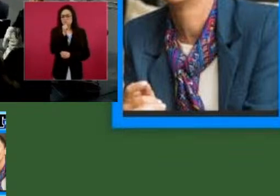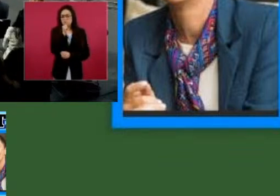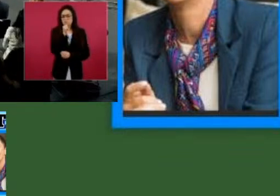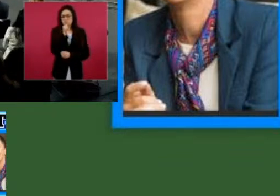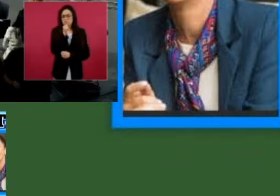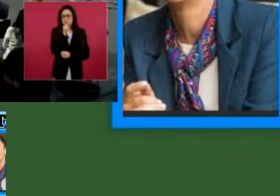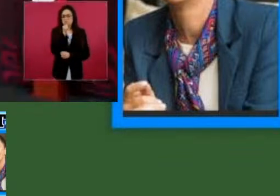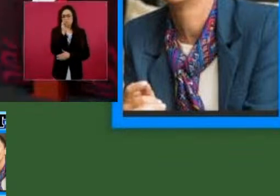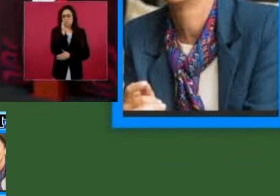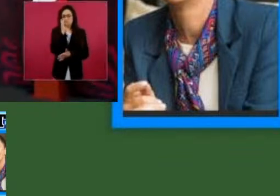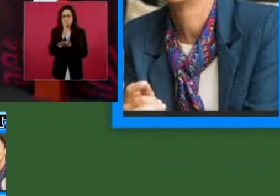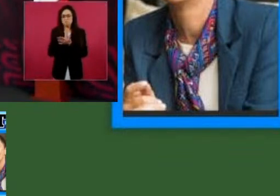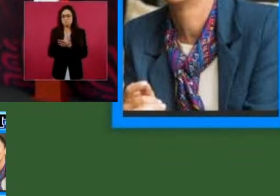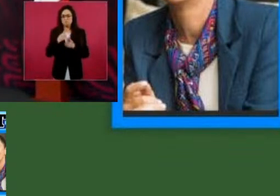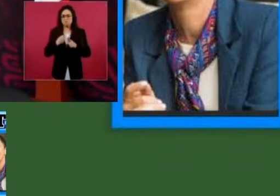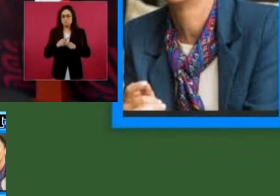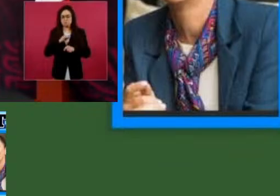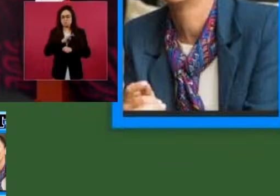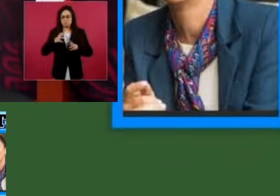exclusiva